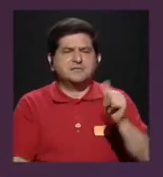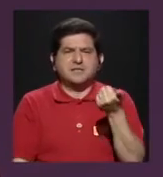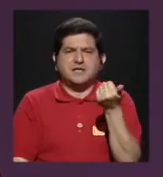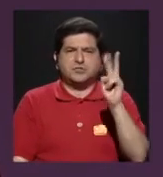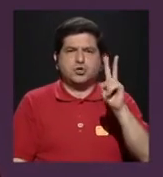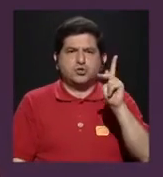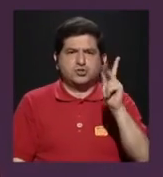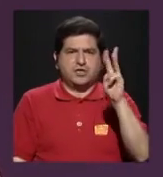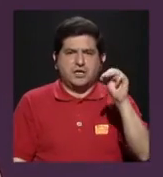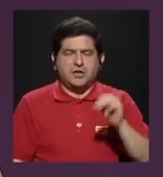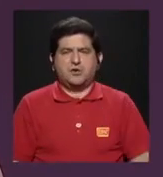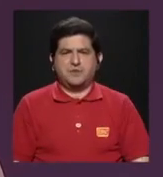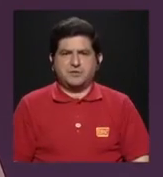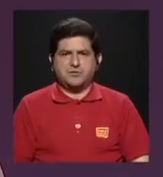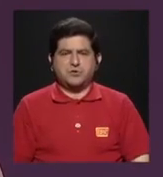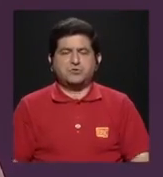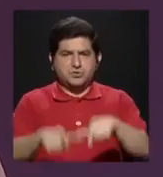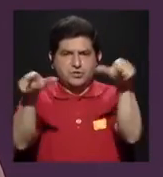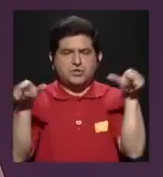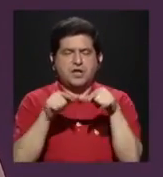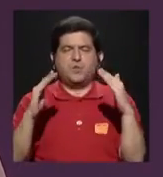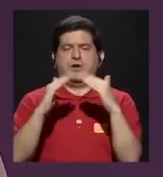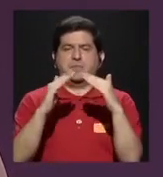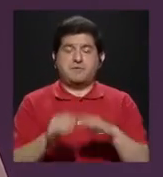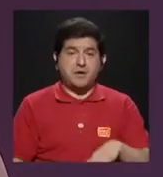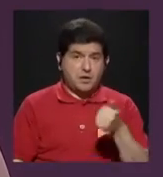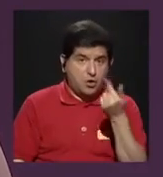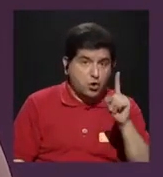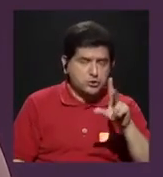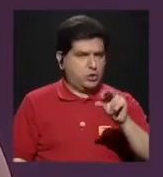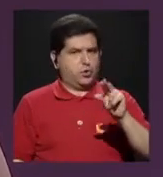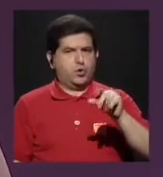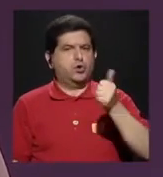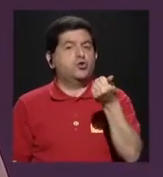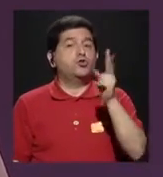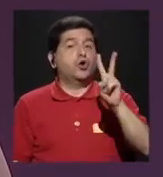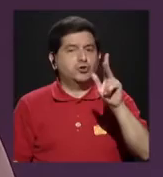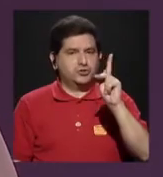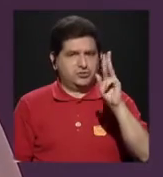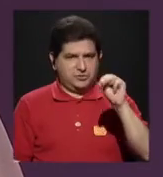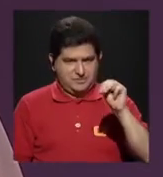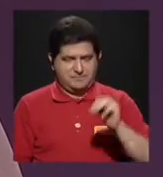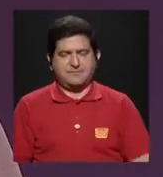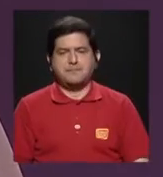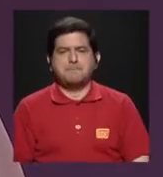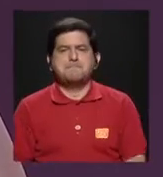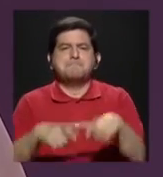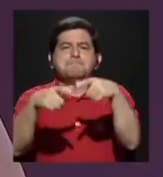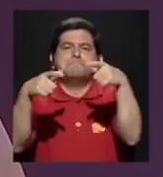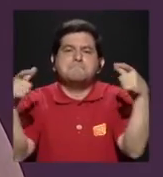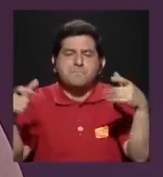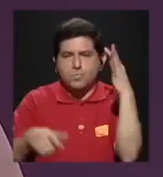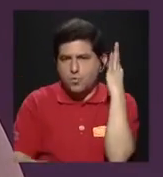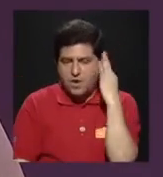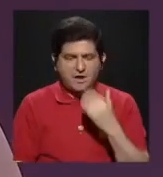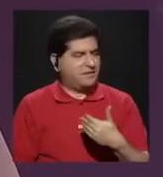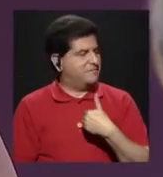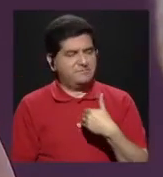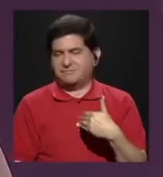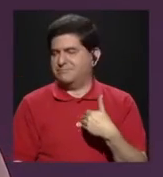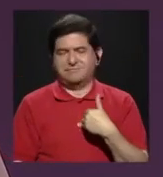de donde vivimos. ¿11? 12. 12. Sí, y la gran mayoría de las mujeres no